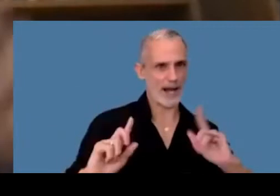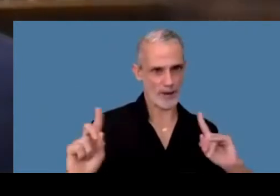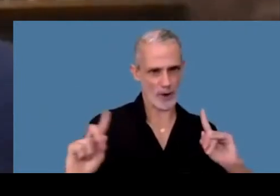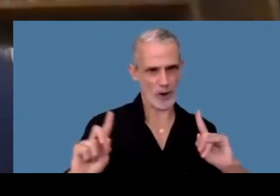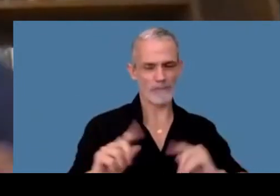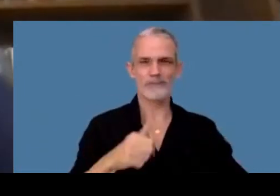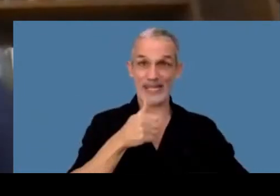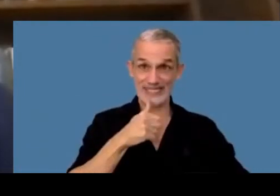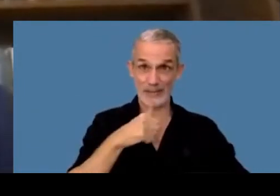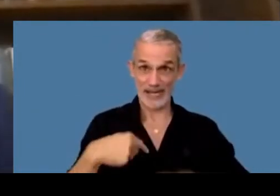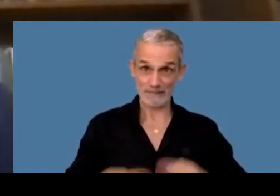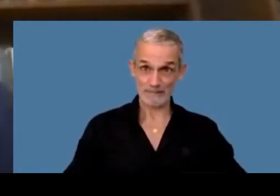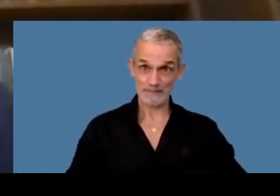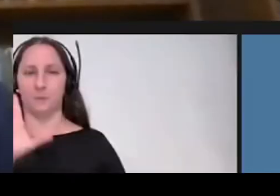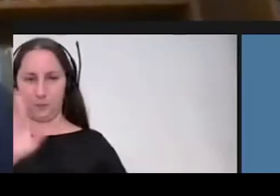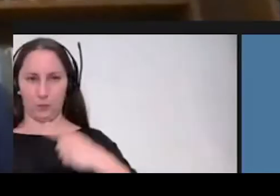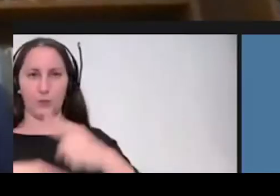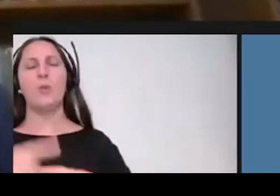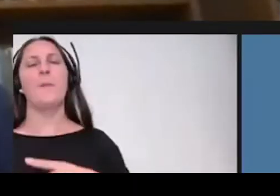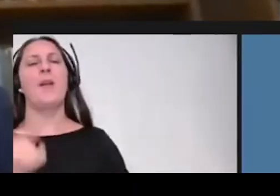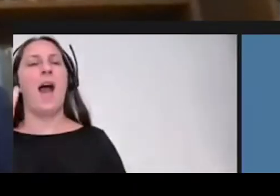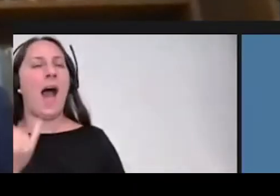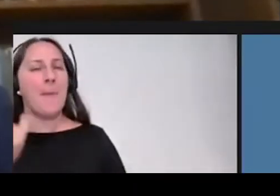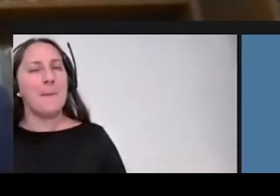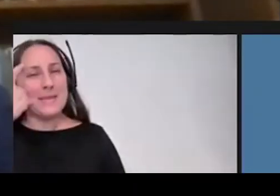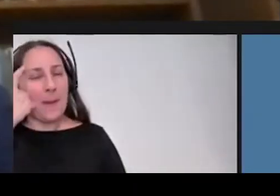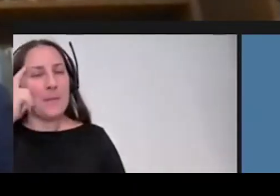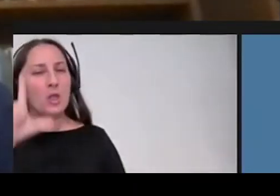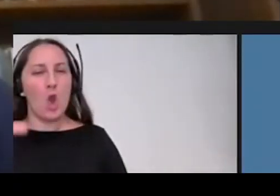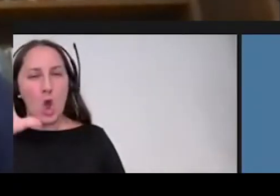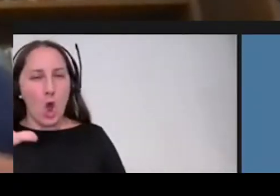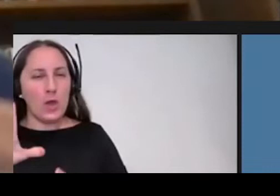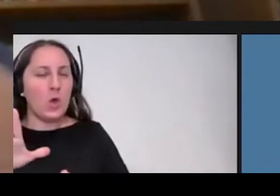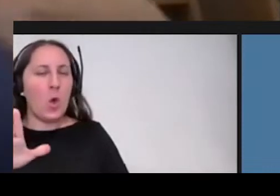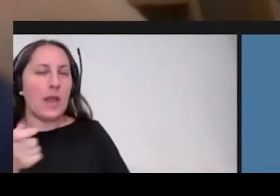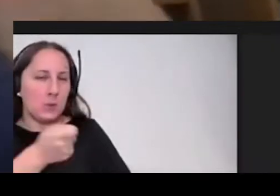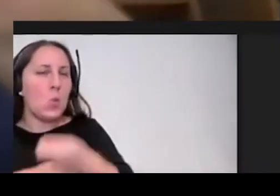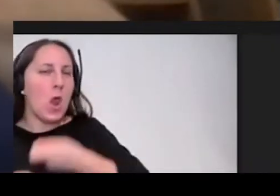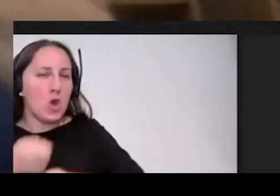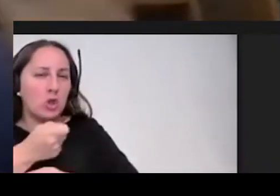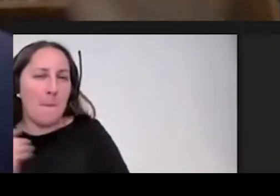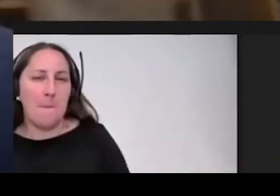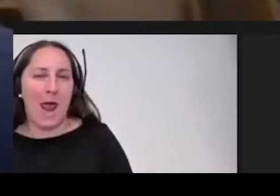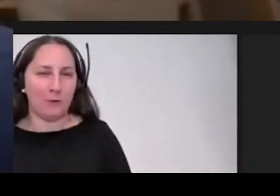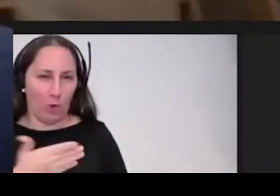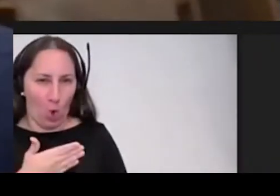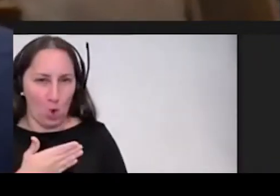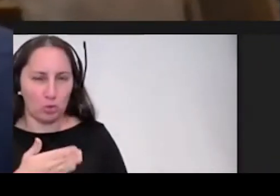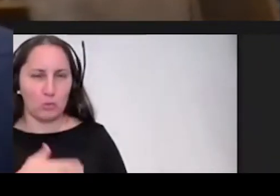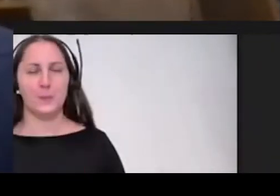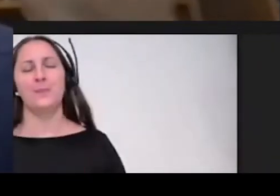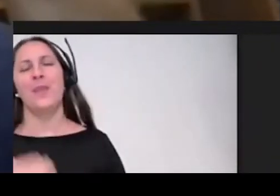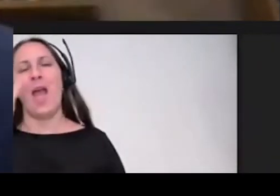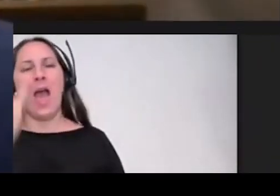Hay una lógica de base que se negocia para todos. Entonces digo, acá hay un modelo